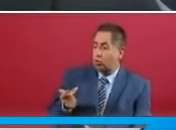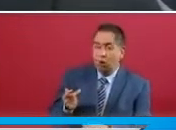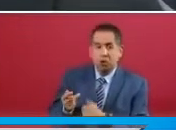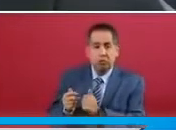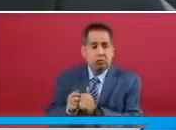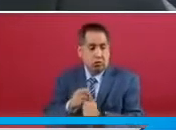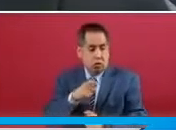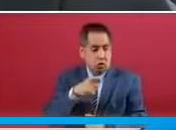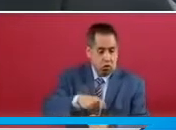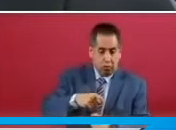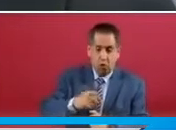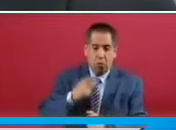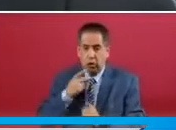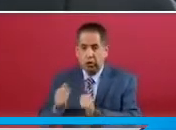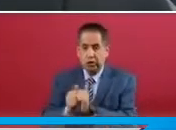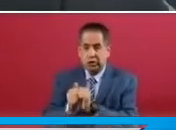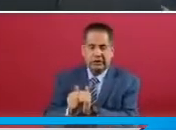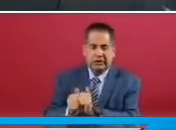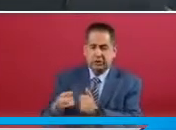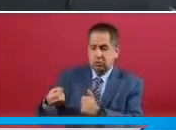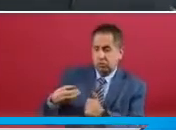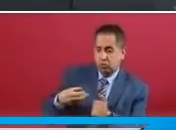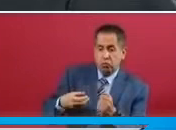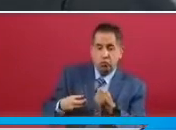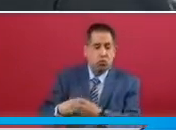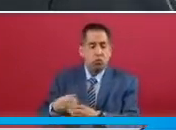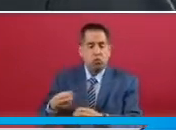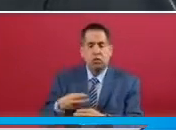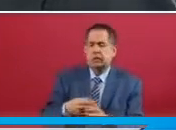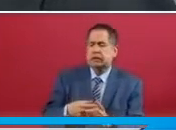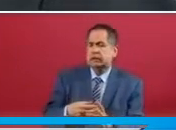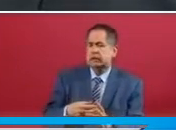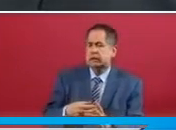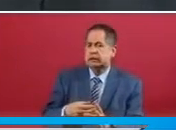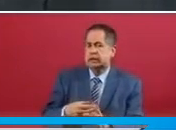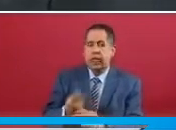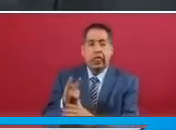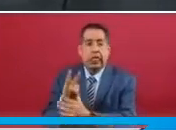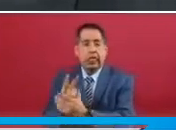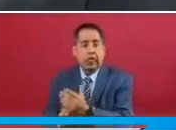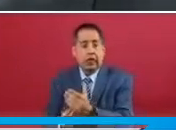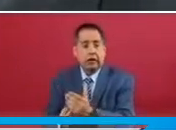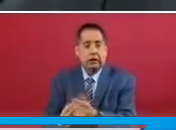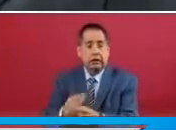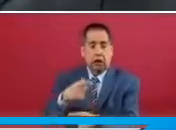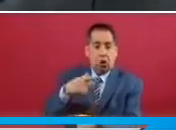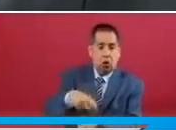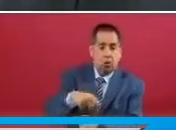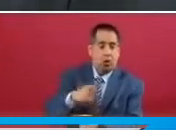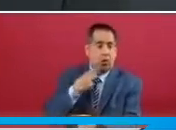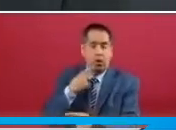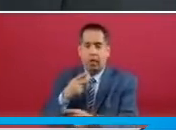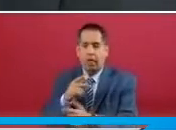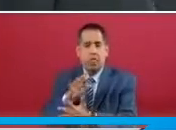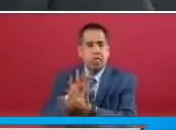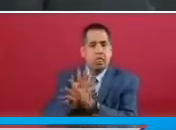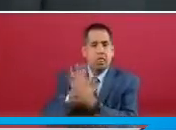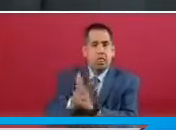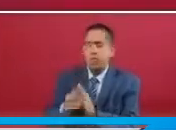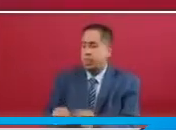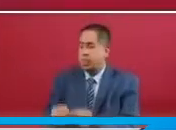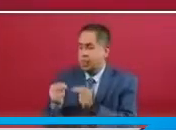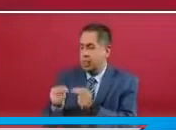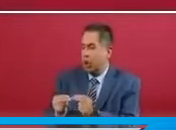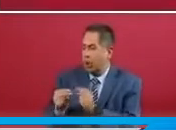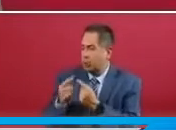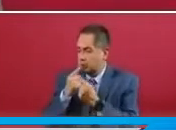mutuamente, que haya esta mezcolanza de negocios hechos